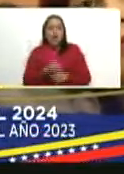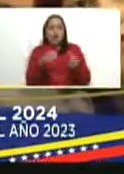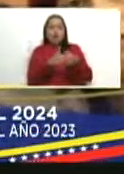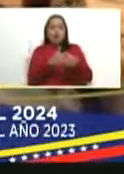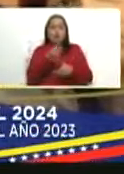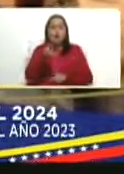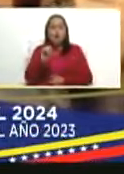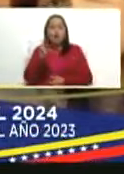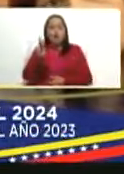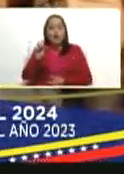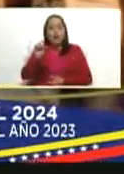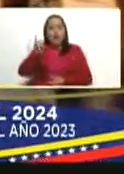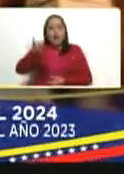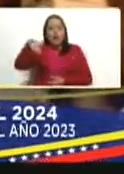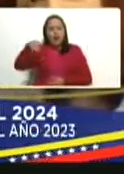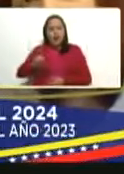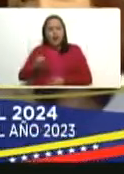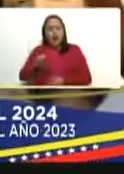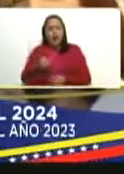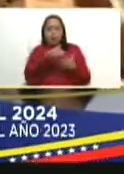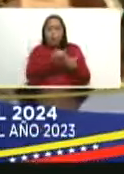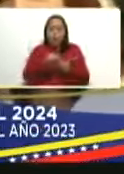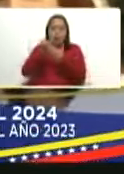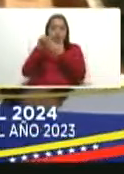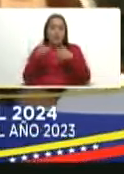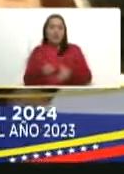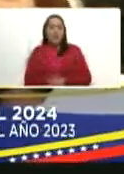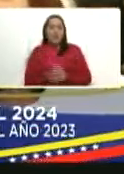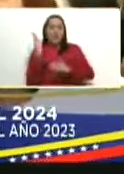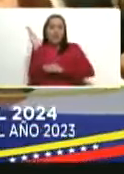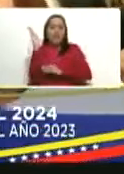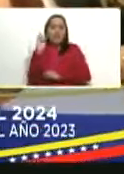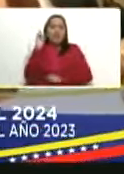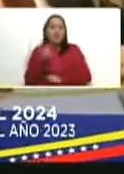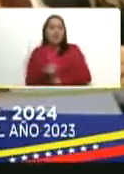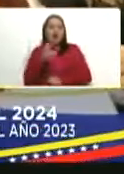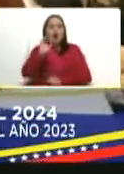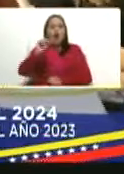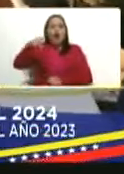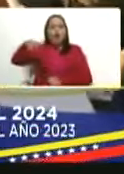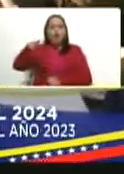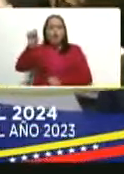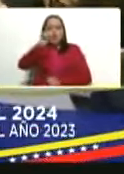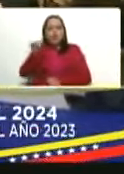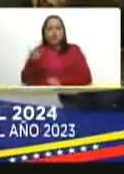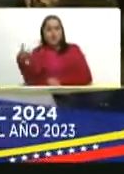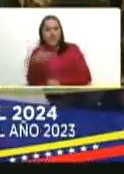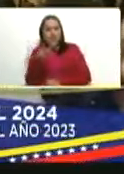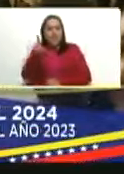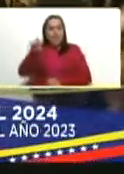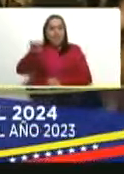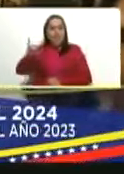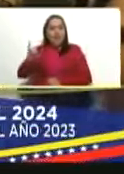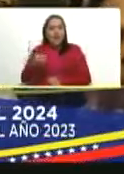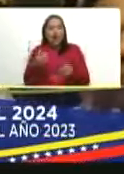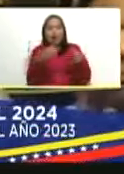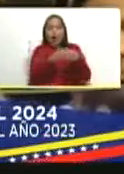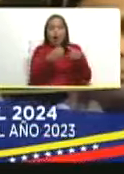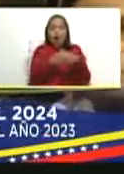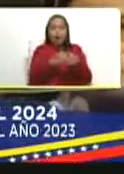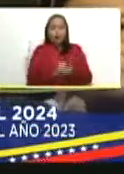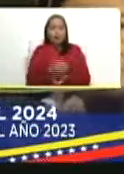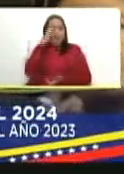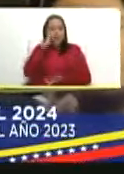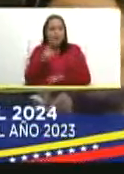Clero de la Conferencia Episcopal, por el Opus Dei, por grupos militares de alto grado formados en las escuelas de la